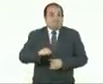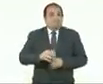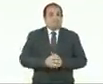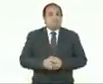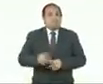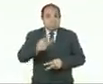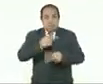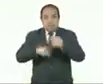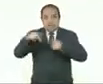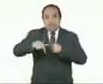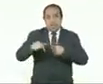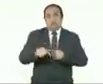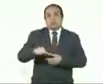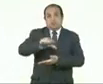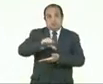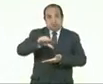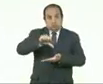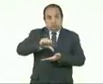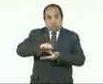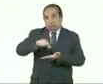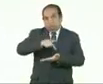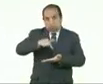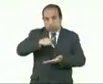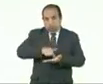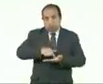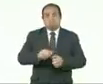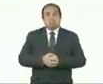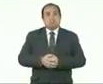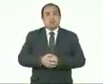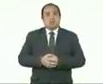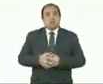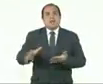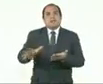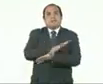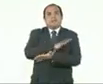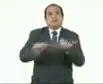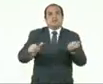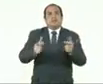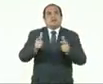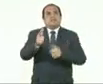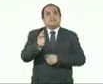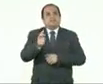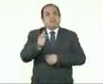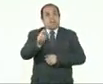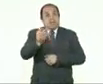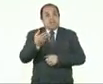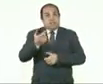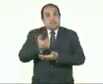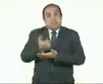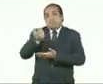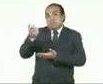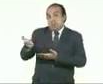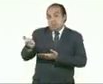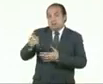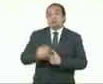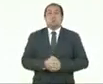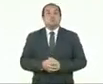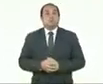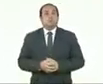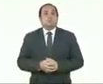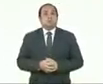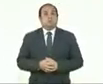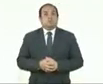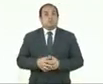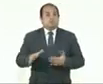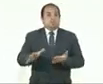venga aquí a estos centros y se destruya el arma, reciba un recurso económico por